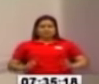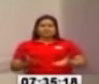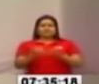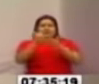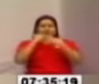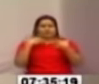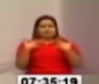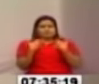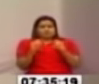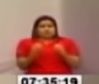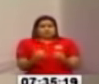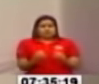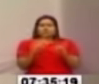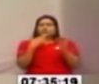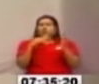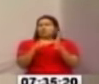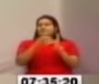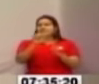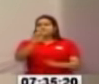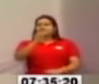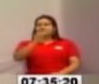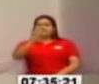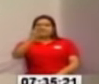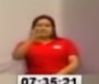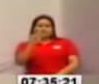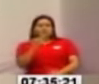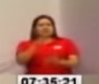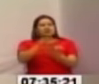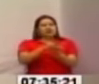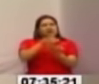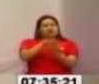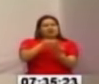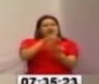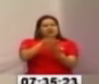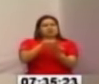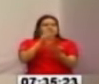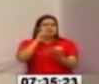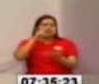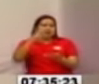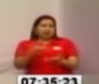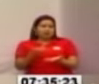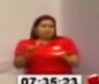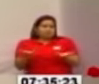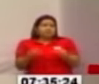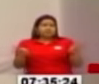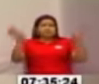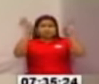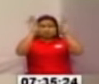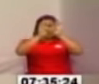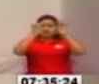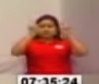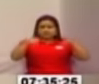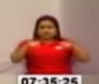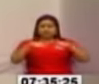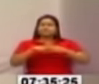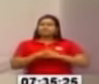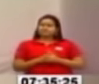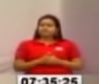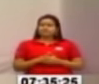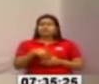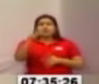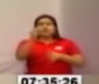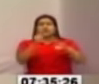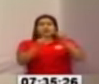energía, por ejemplo, puede ser la avena, puede ser arroz, pan integral. Necesitamos grasas también. Mira que la grasa que tiene la leche es